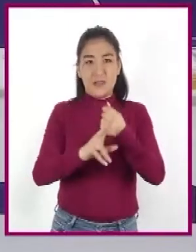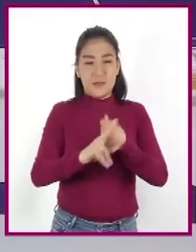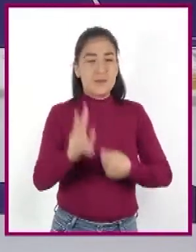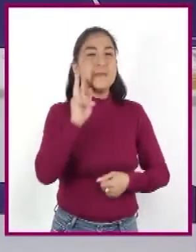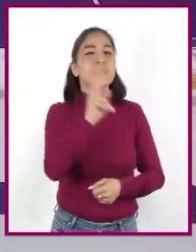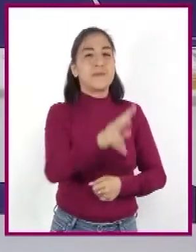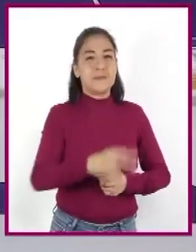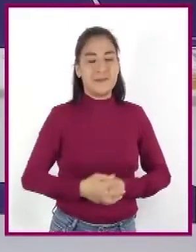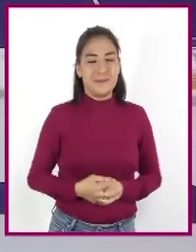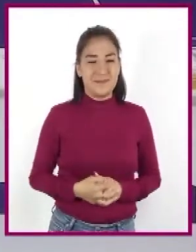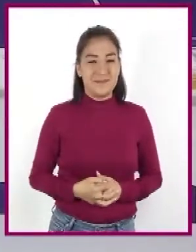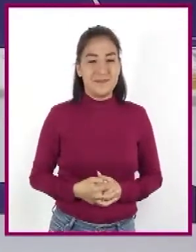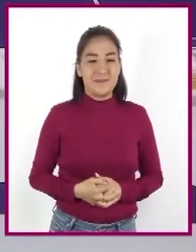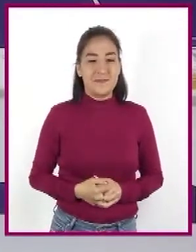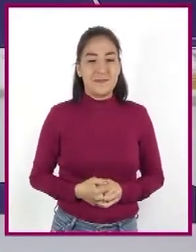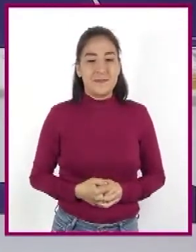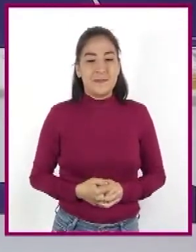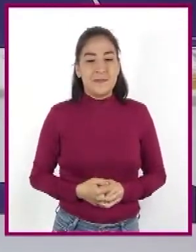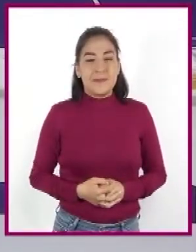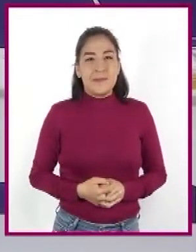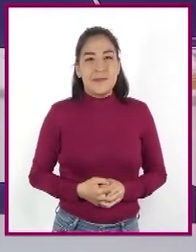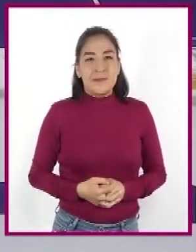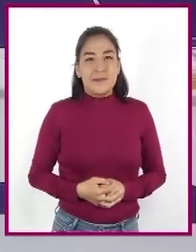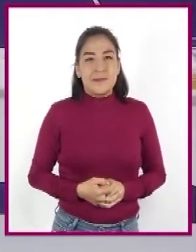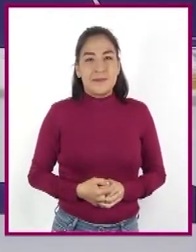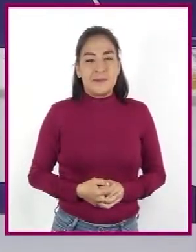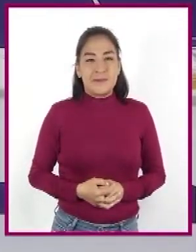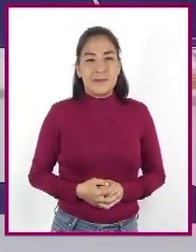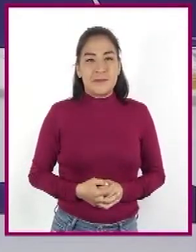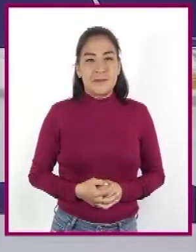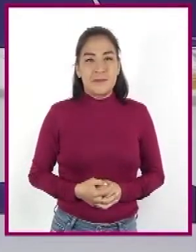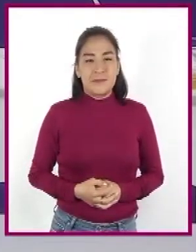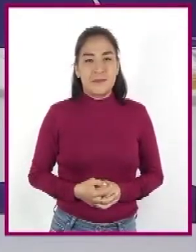ver. Aquí está.